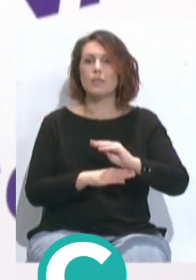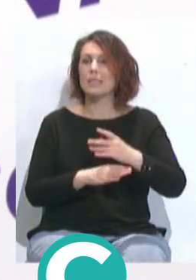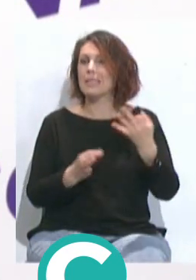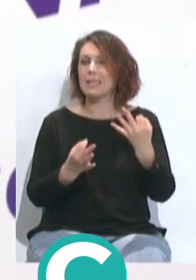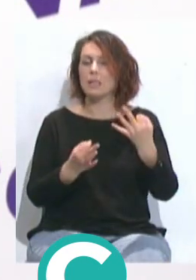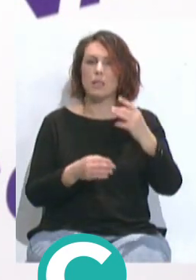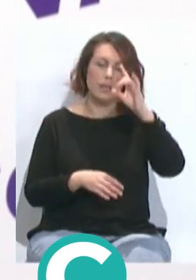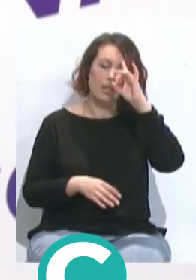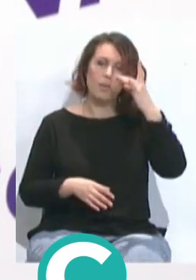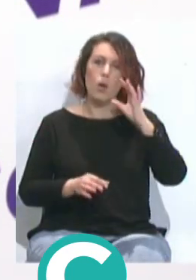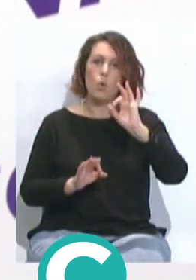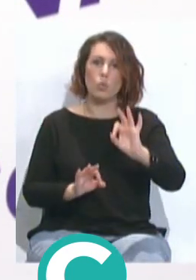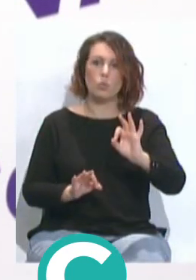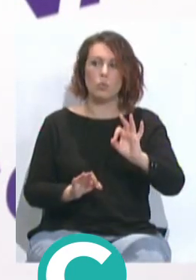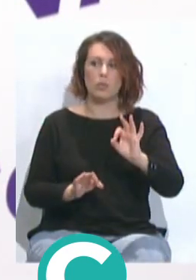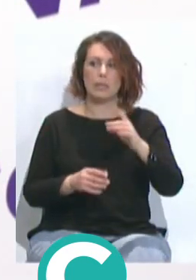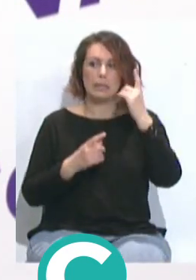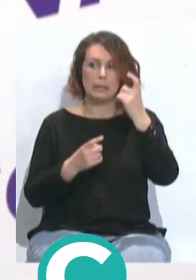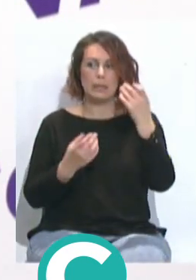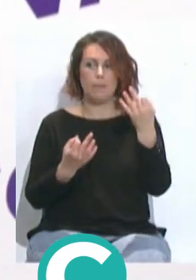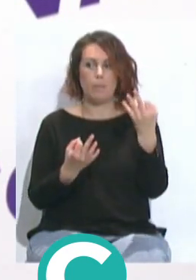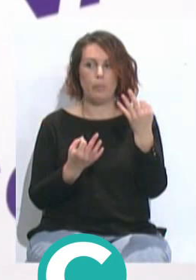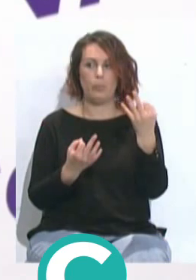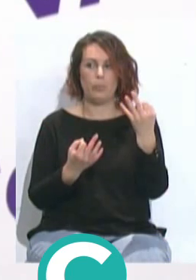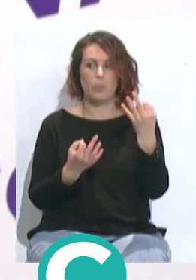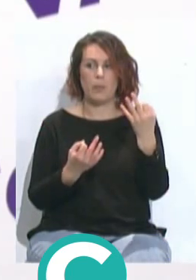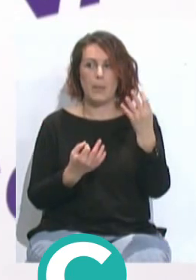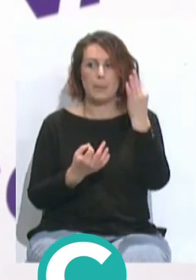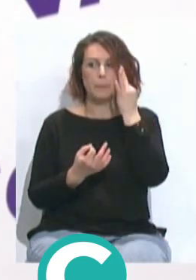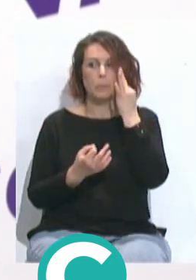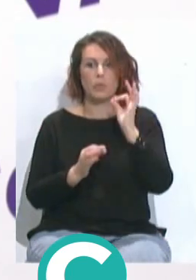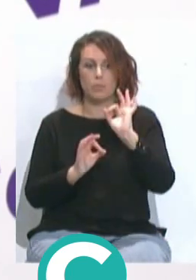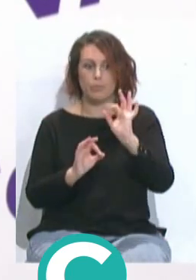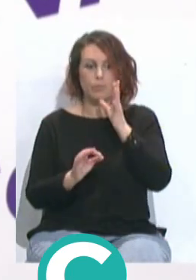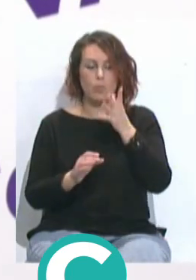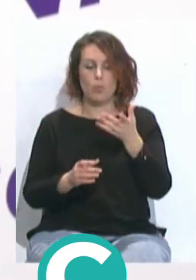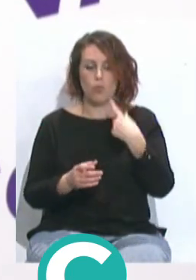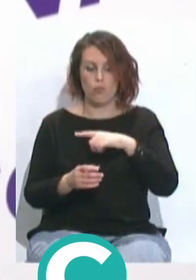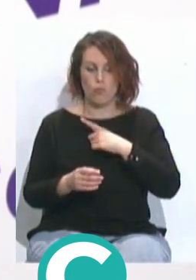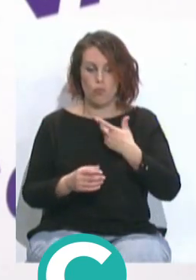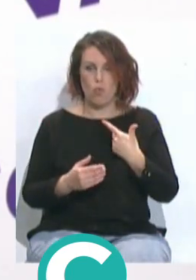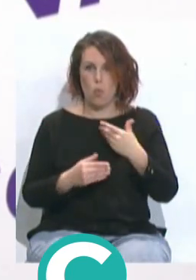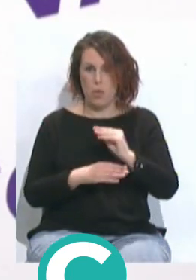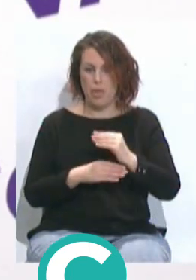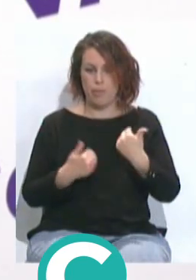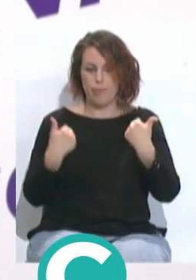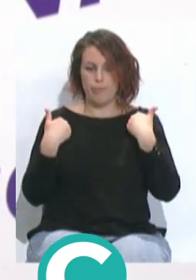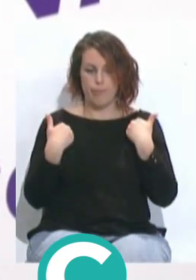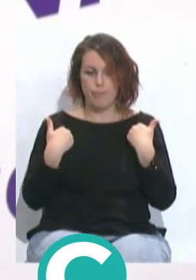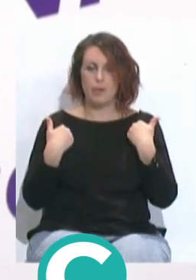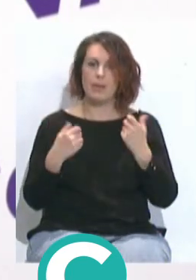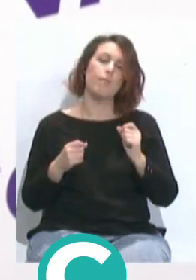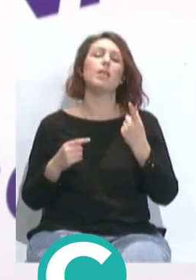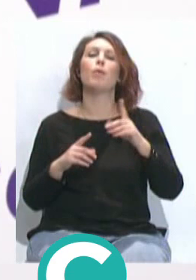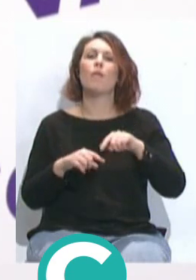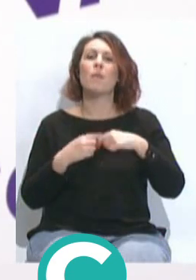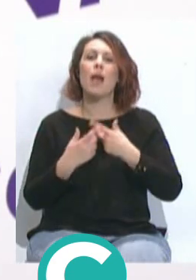iniciativa que precisamente lo que intenta es que las mujeres en concreto, porque somos las que mayor peso de cuidados tenemos, pero las familias en